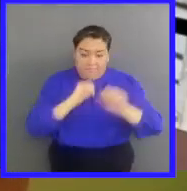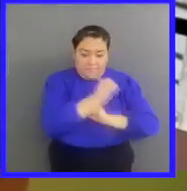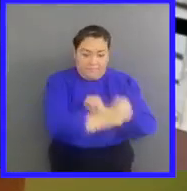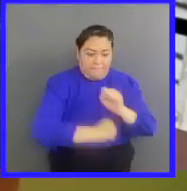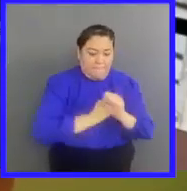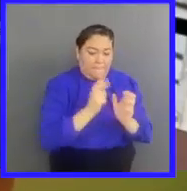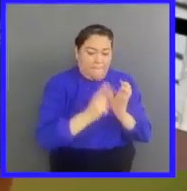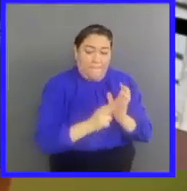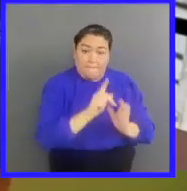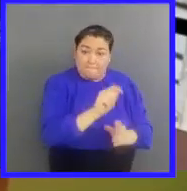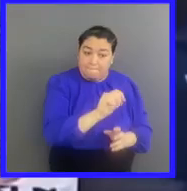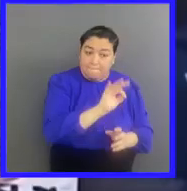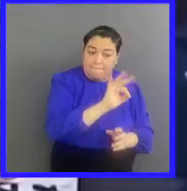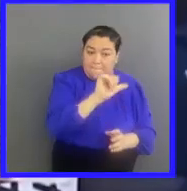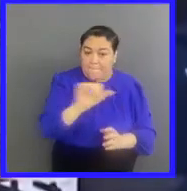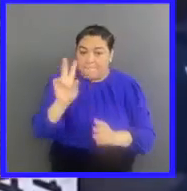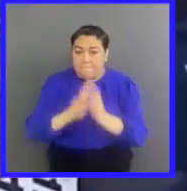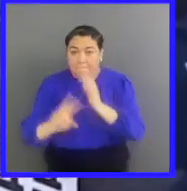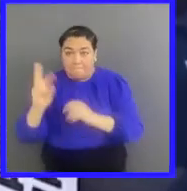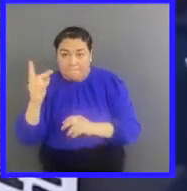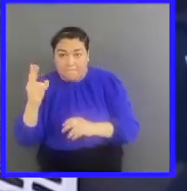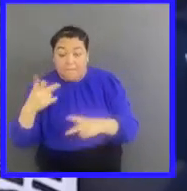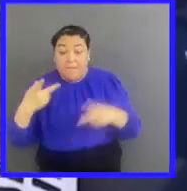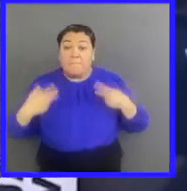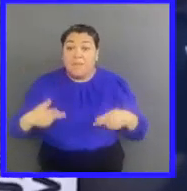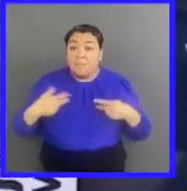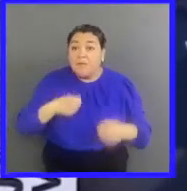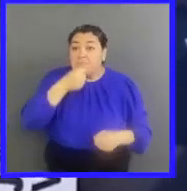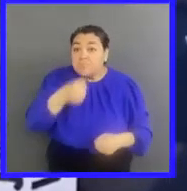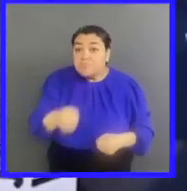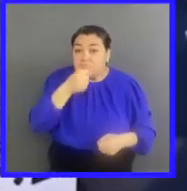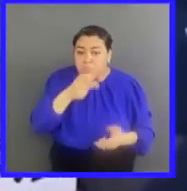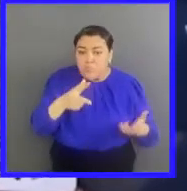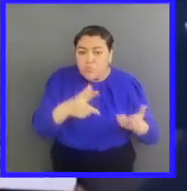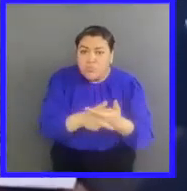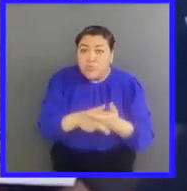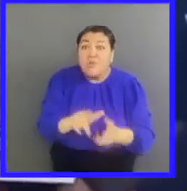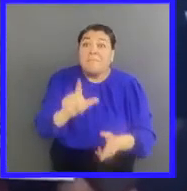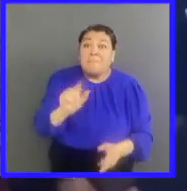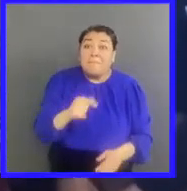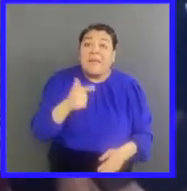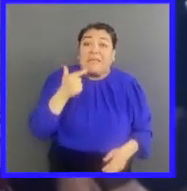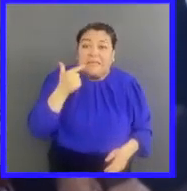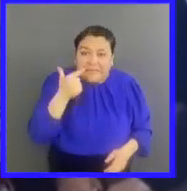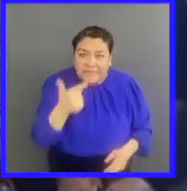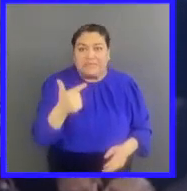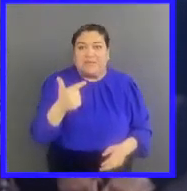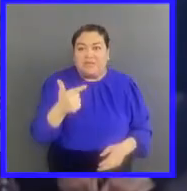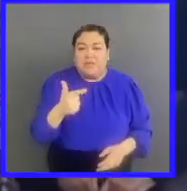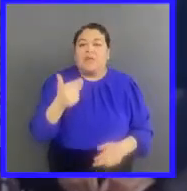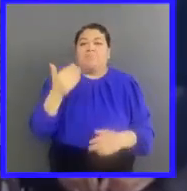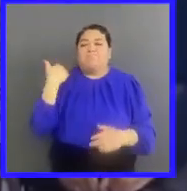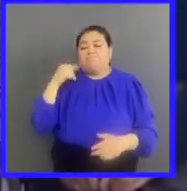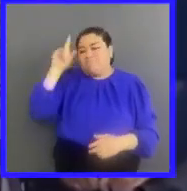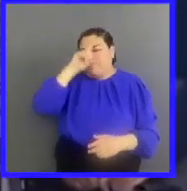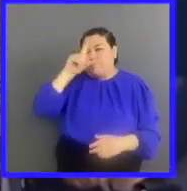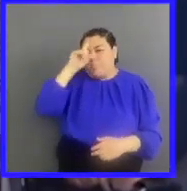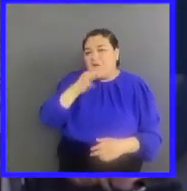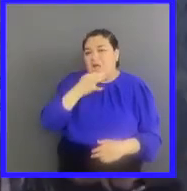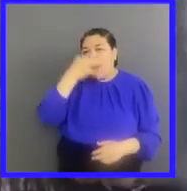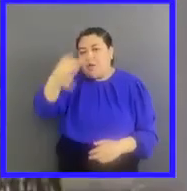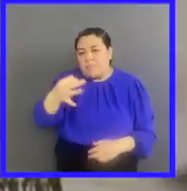2025, 27 periodistas fueron asesinados. Por ello, cobra relevancia la reciente recomendación